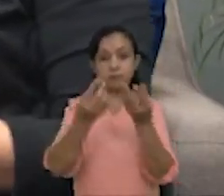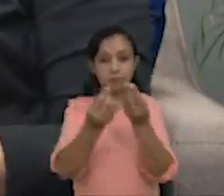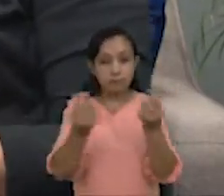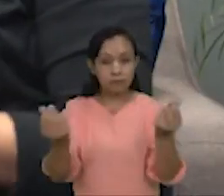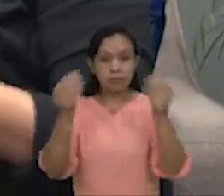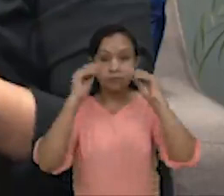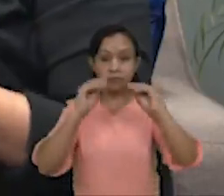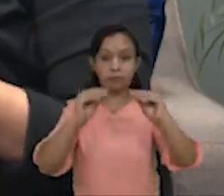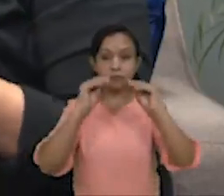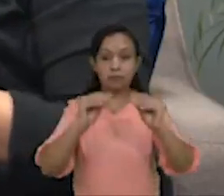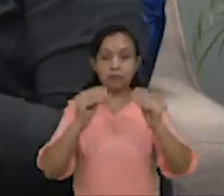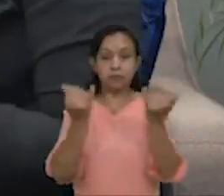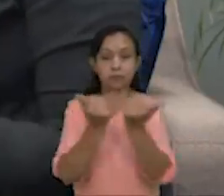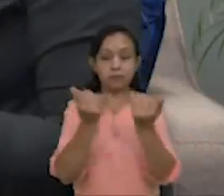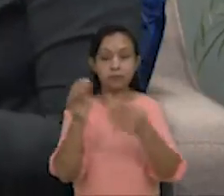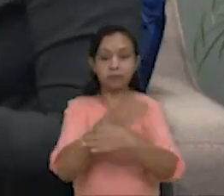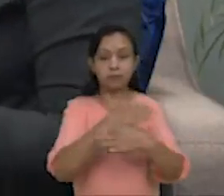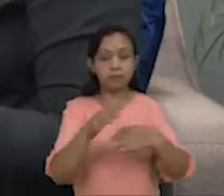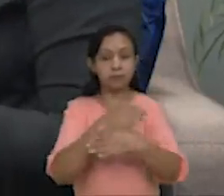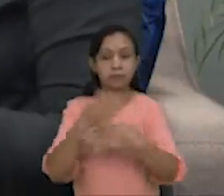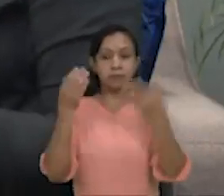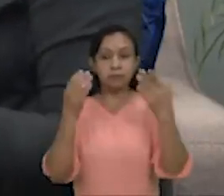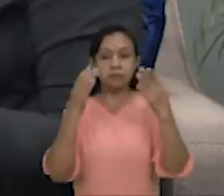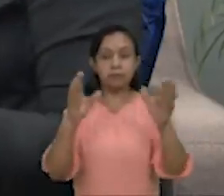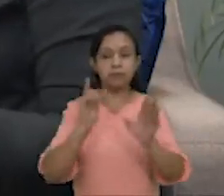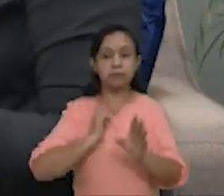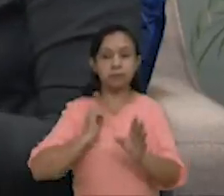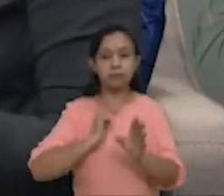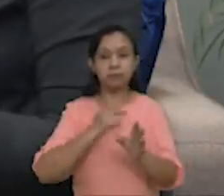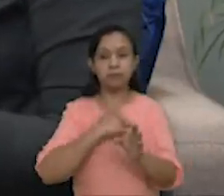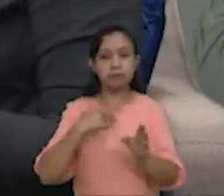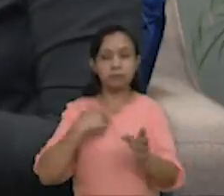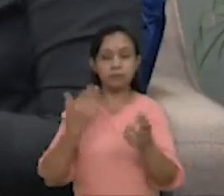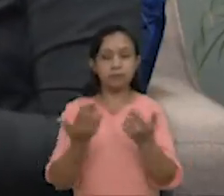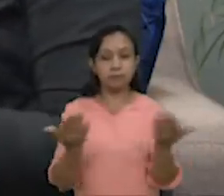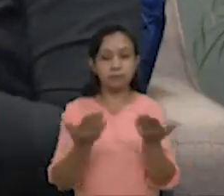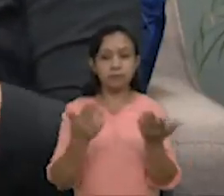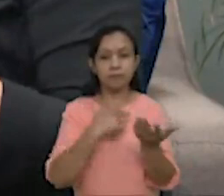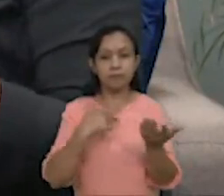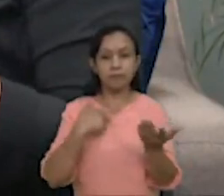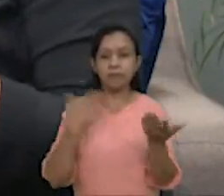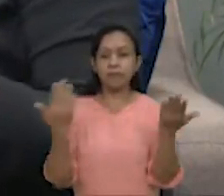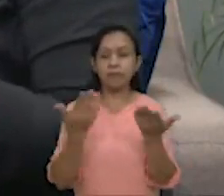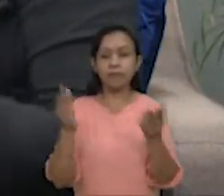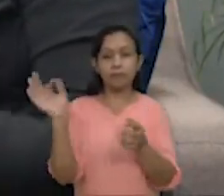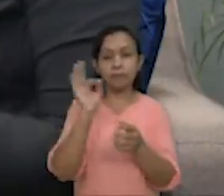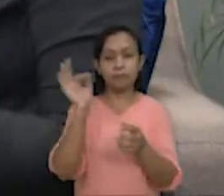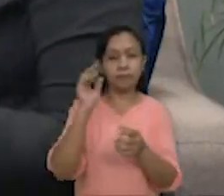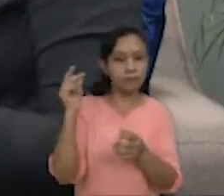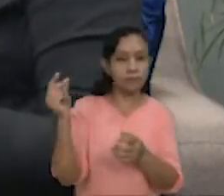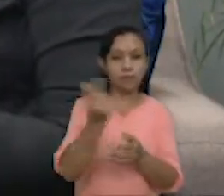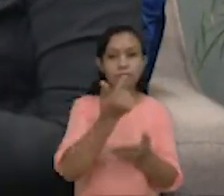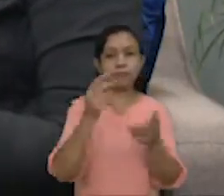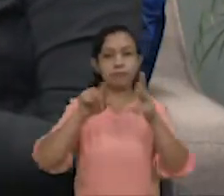acceso a la educación, al empleo, etcétera. Eso creo yo que tenemos, por lo menos de forma inmediata,